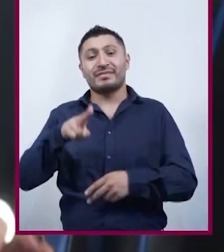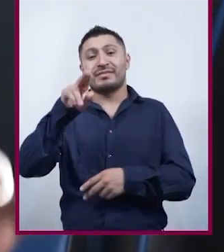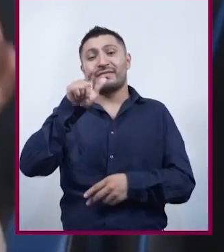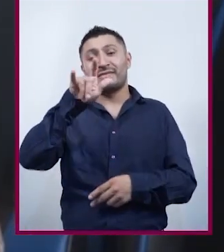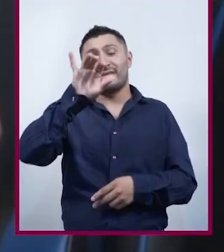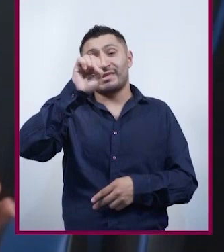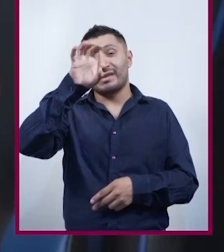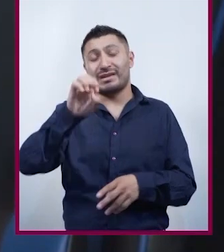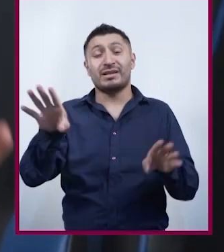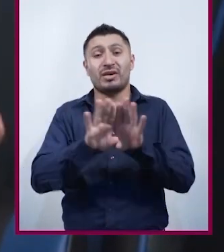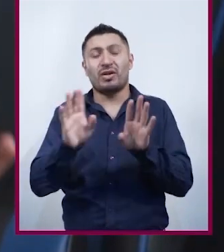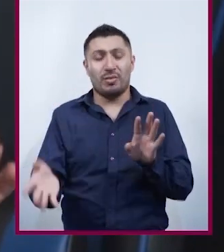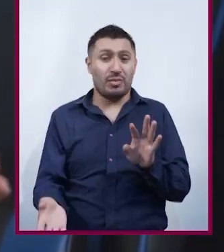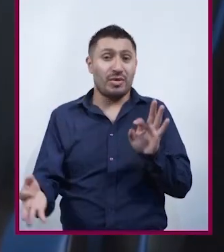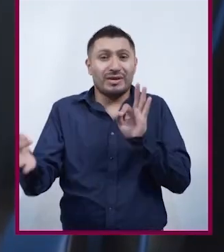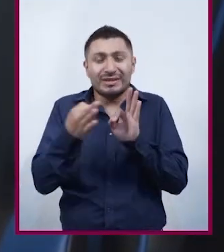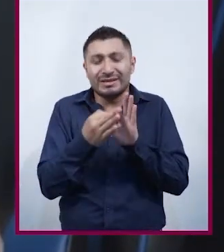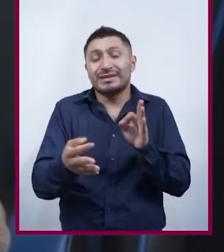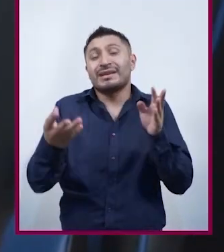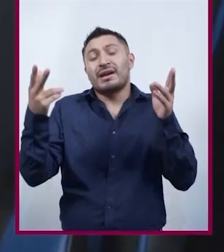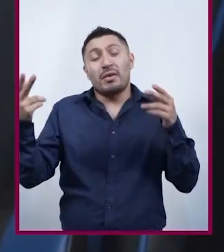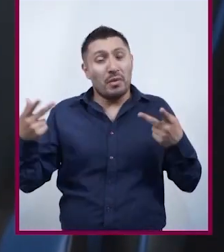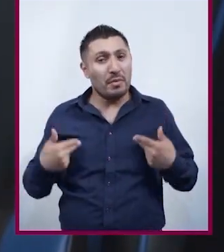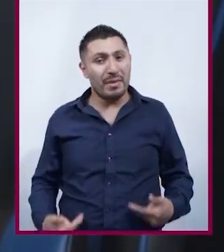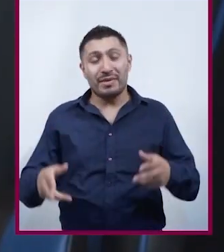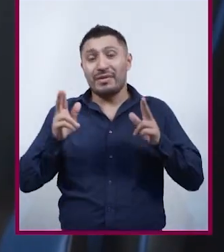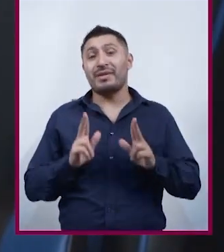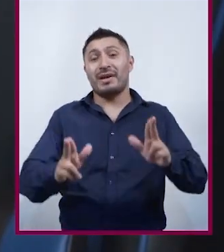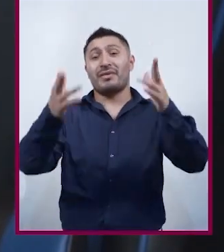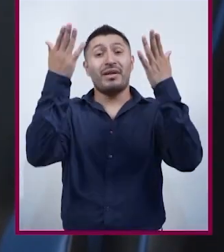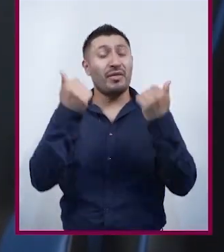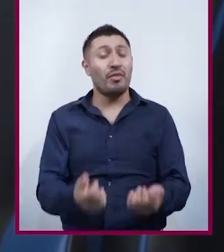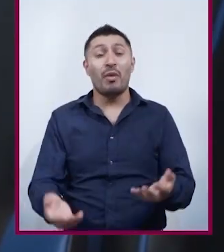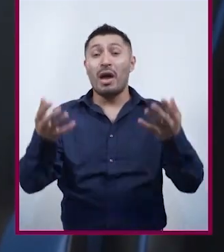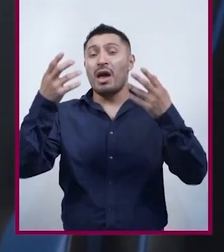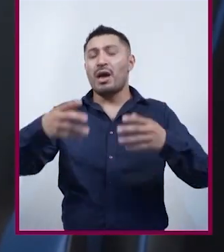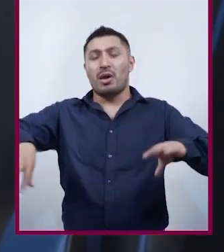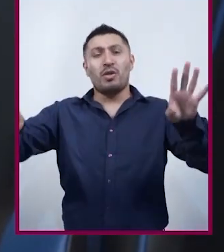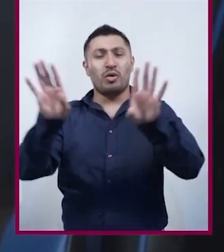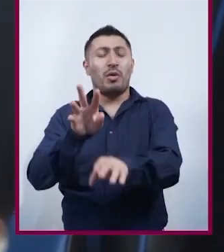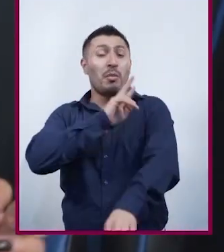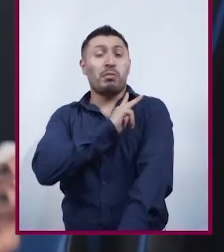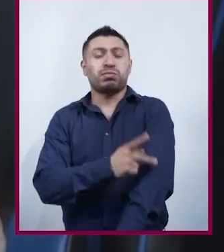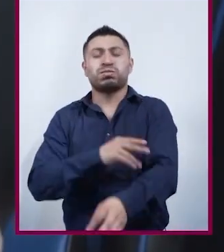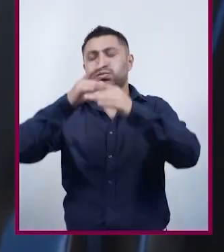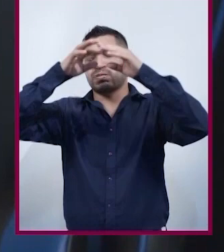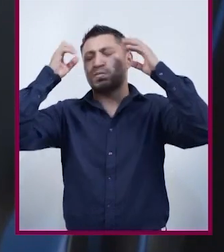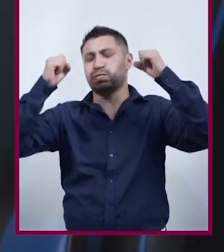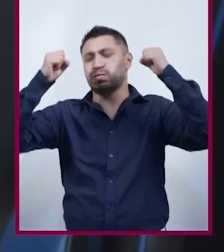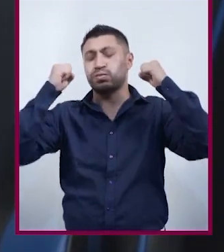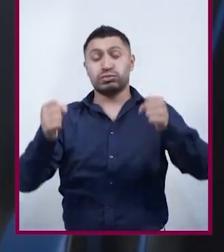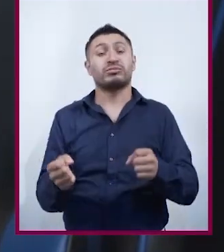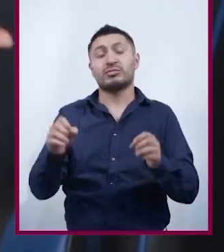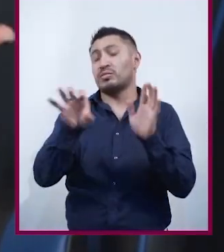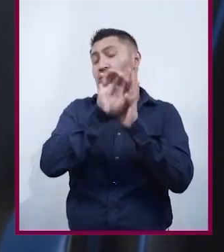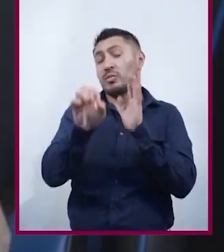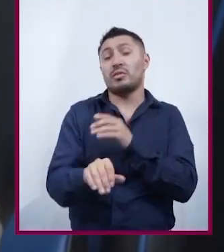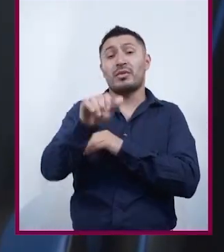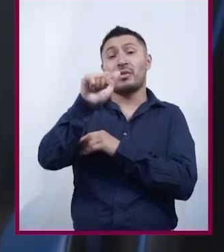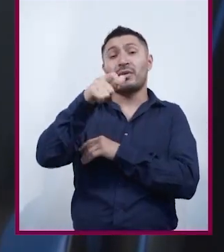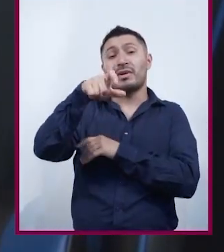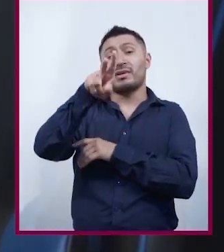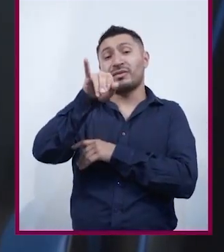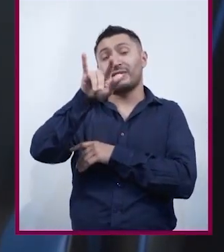de Ulises resulta muy cercano al humano, pues el héroe no tiene los grandes poderes que ostentaba, por ejemplo,